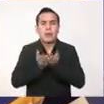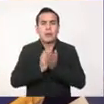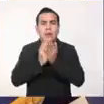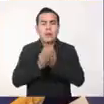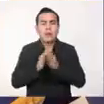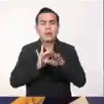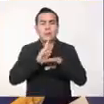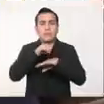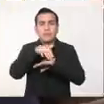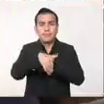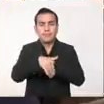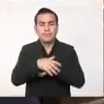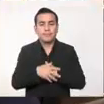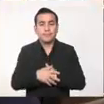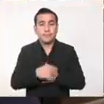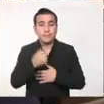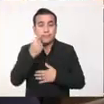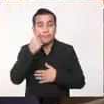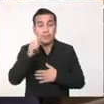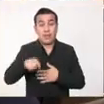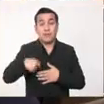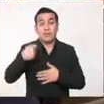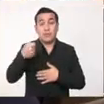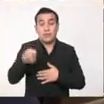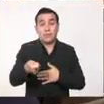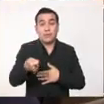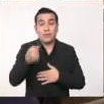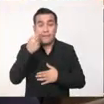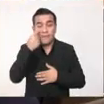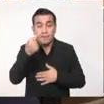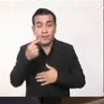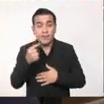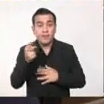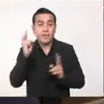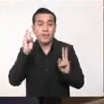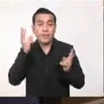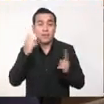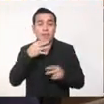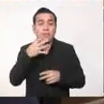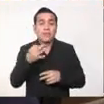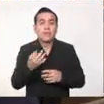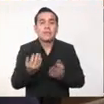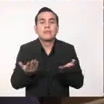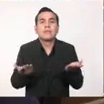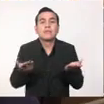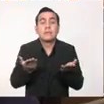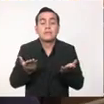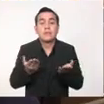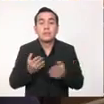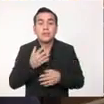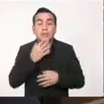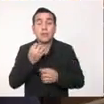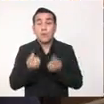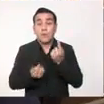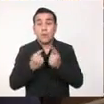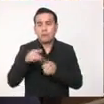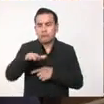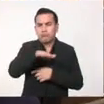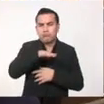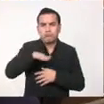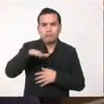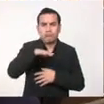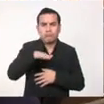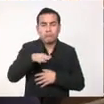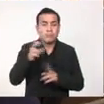a Chalatenango, a Soyapango, aquí en San Salvador, a Mexicanos, a cualquier área, a cualquier lugar del área